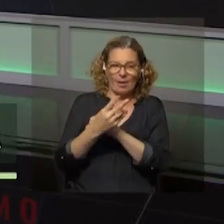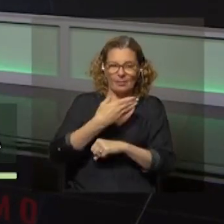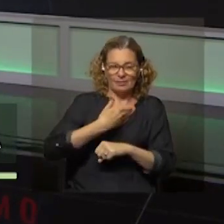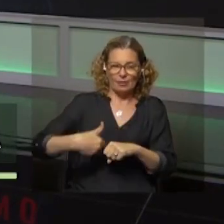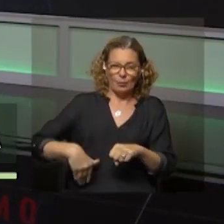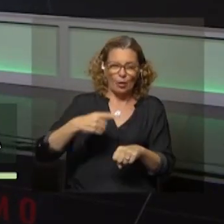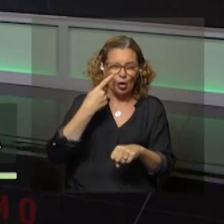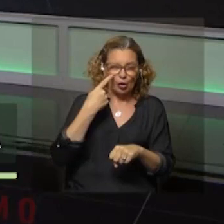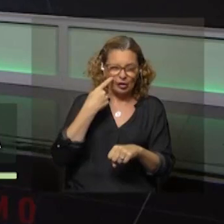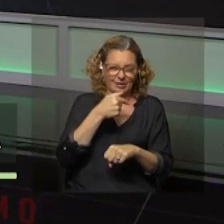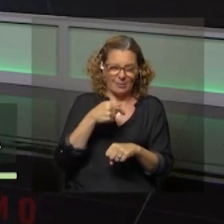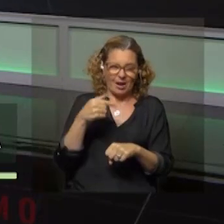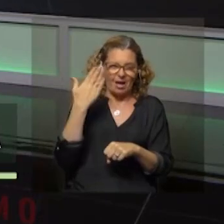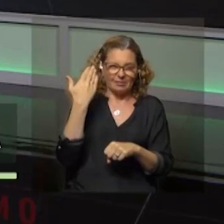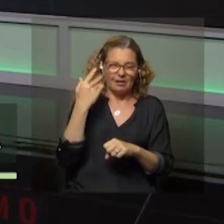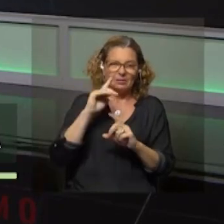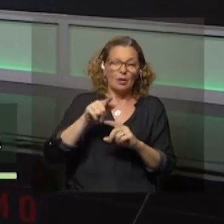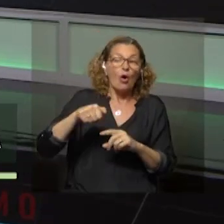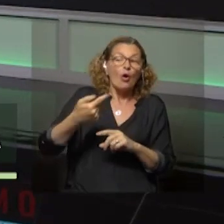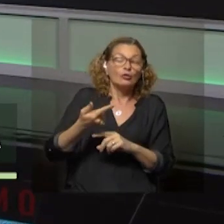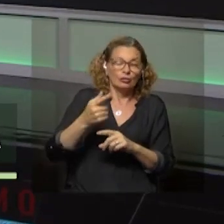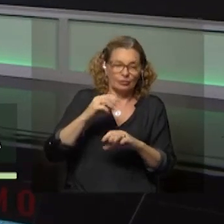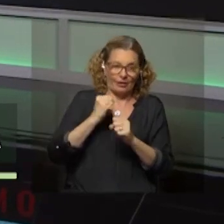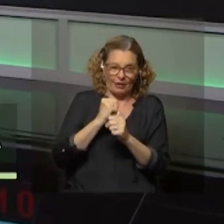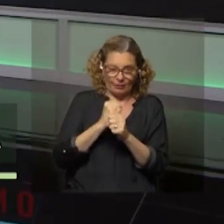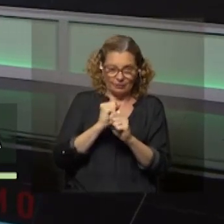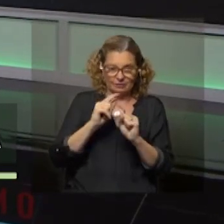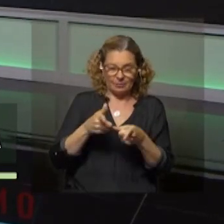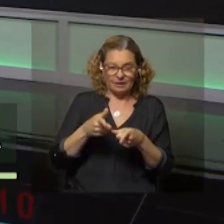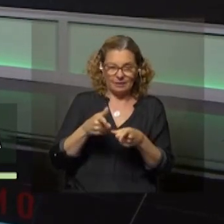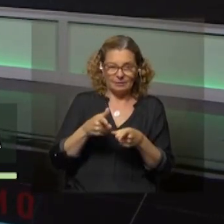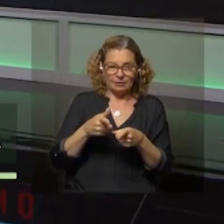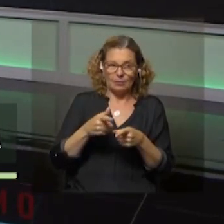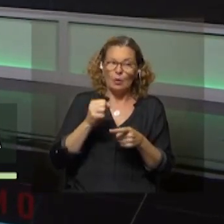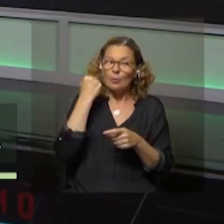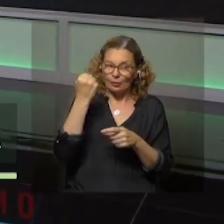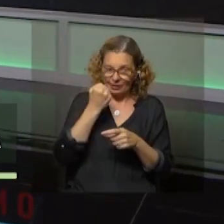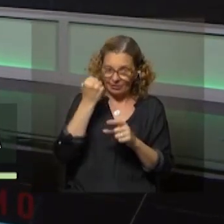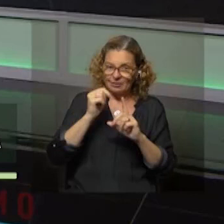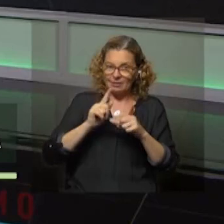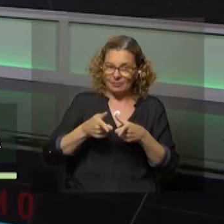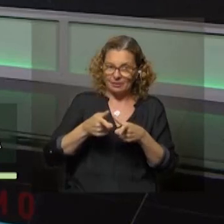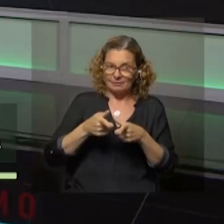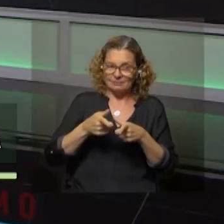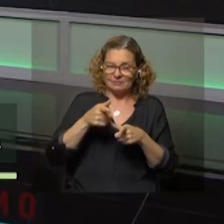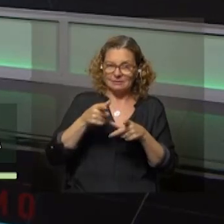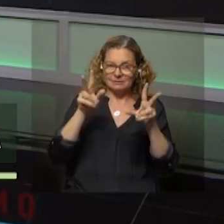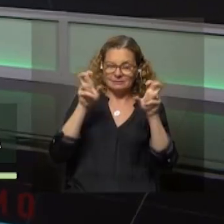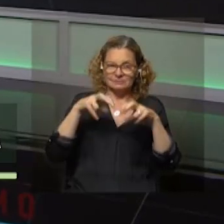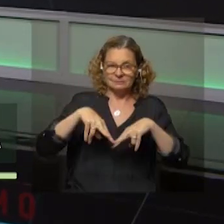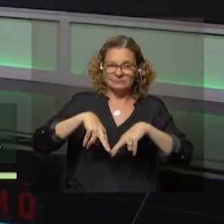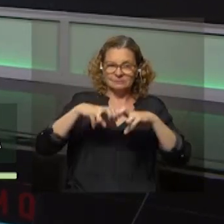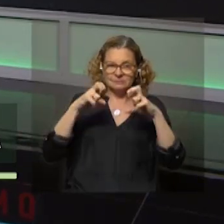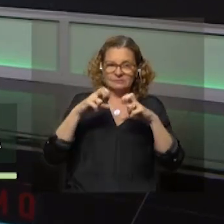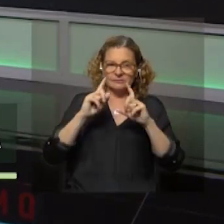conociendo de hace varias semanas como sus otros trabajos que también tienen un gran peso en esta causa y en la investigación que